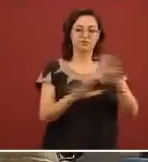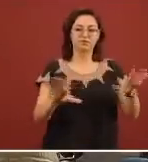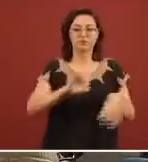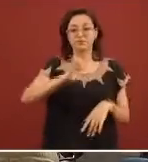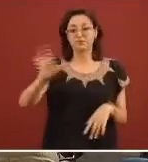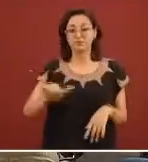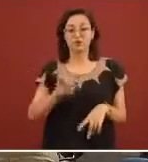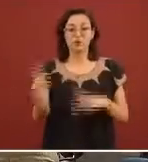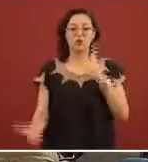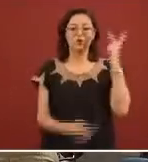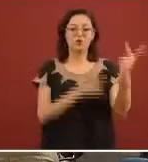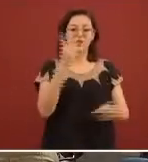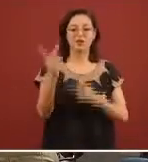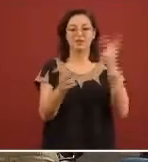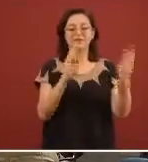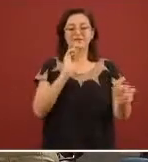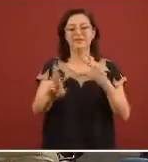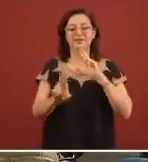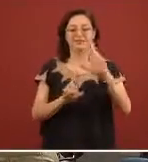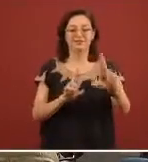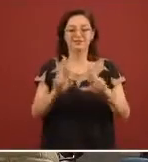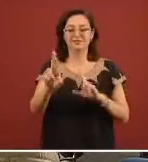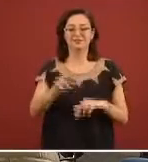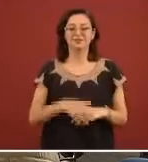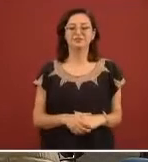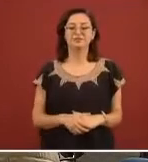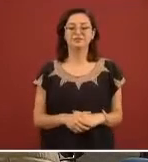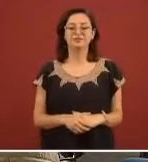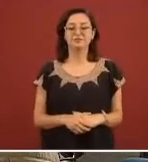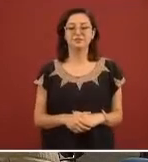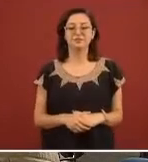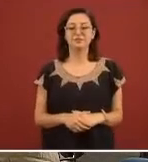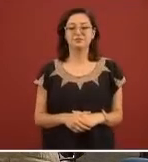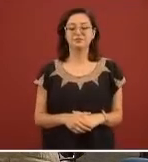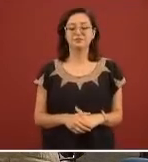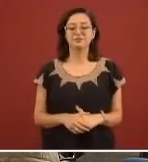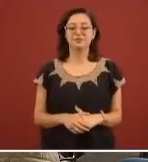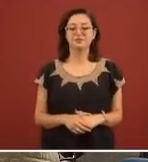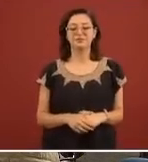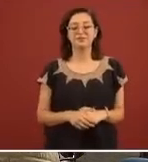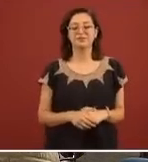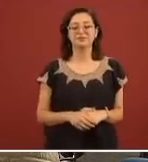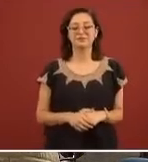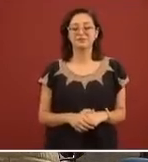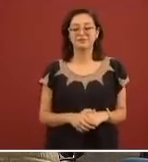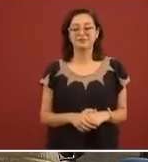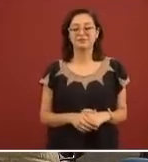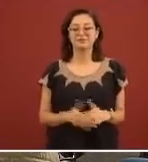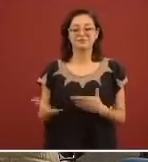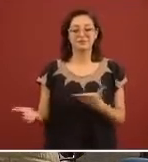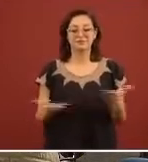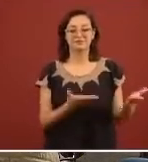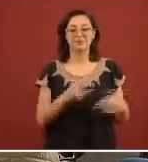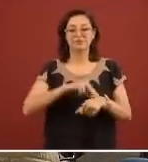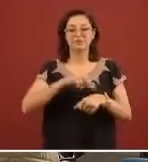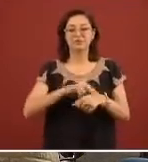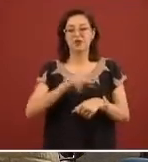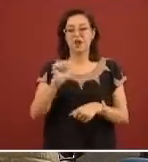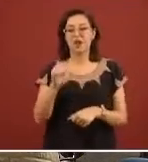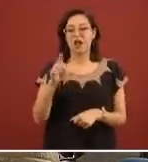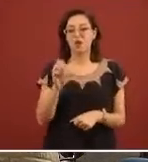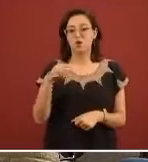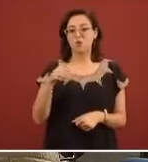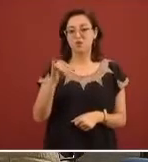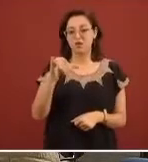a preguntas y respuestas de diversos temas que interesen. Le pido al doctor Alomía si nos comparte. Bueno, los asistentes